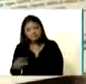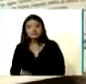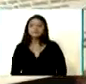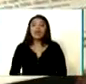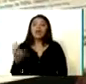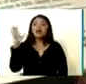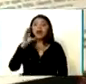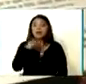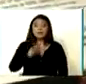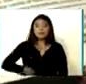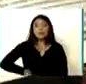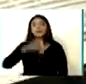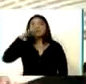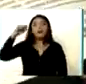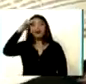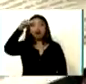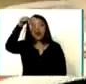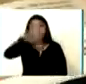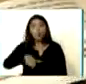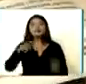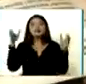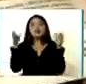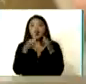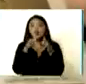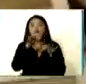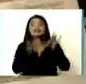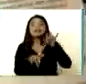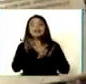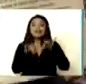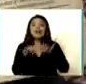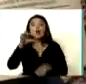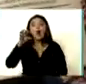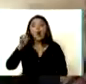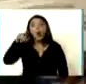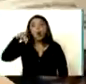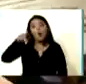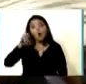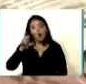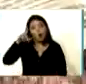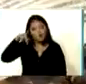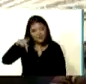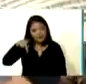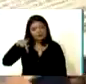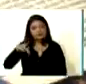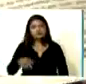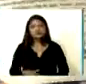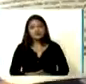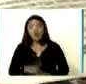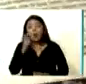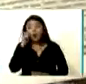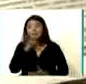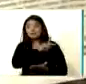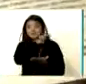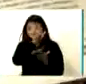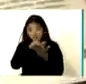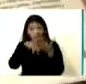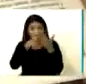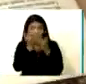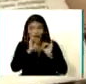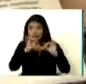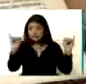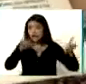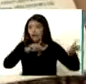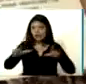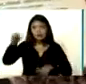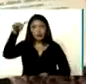presidente Maduro se reúne hoy con el secretario general de la OPEP. Esto es, él llegó en la madrugada, sí, sí, ya, todo listo para